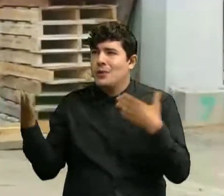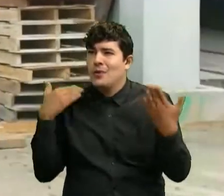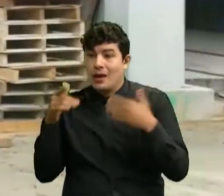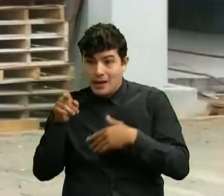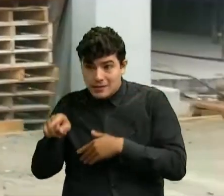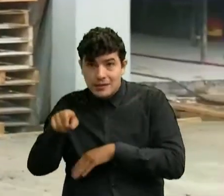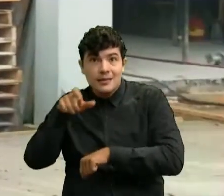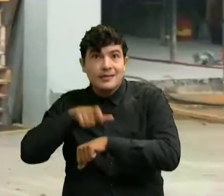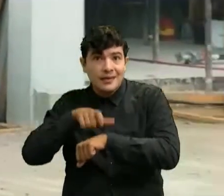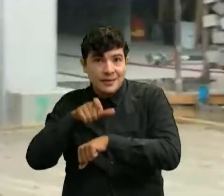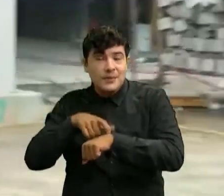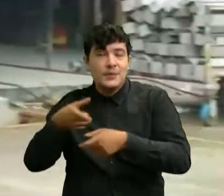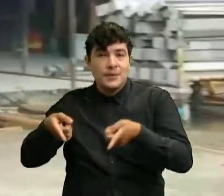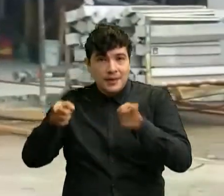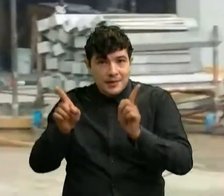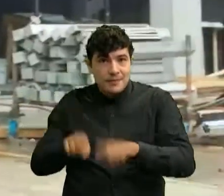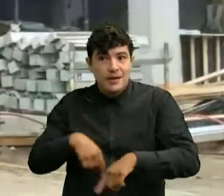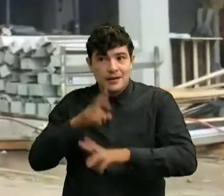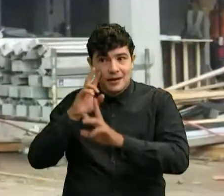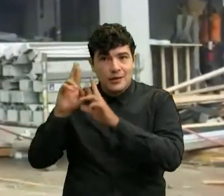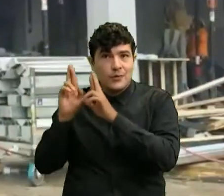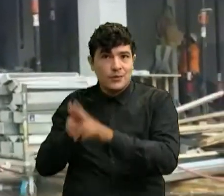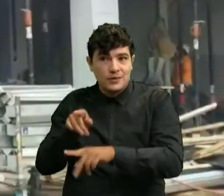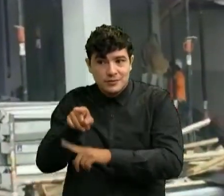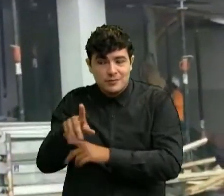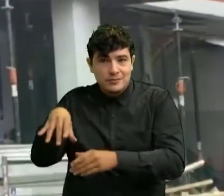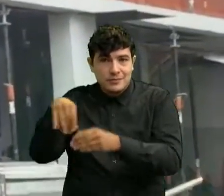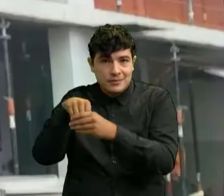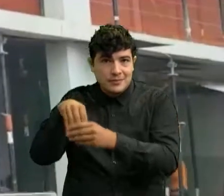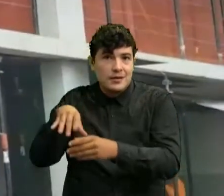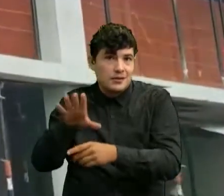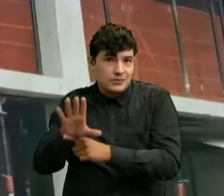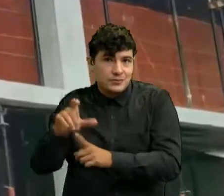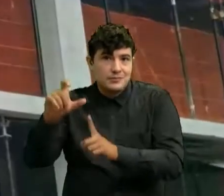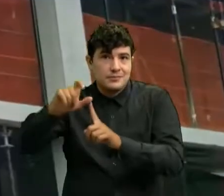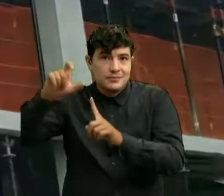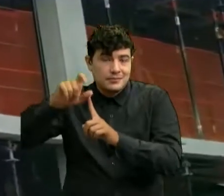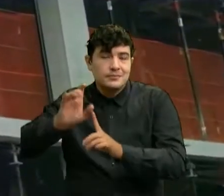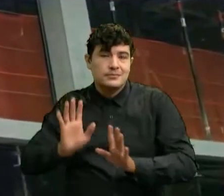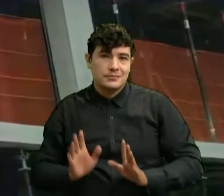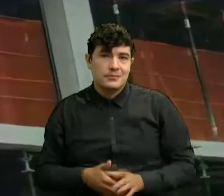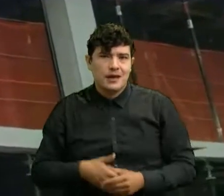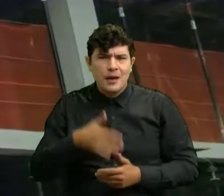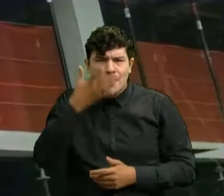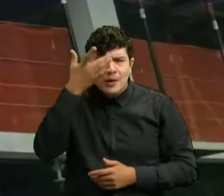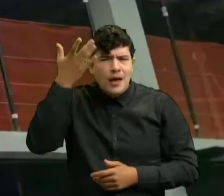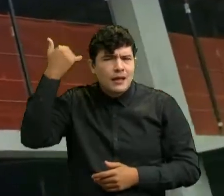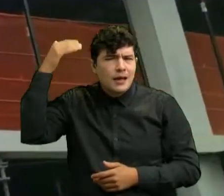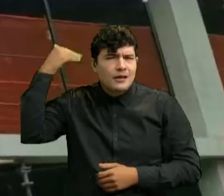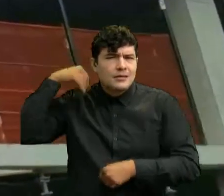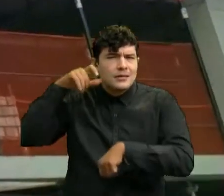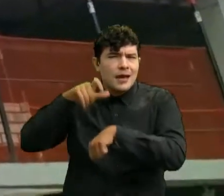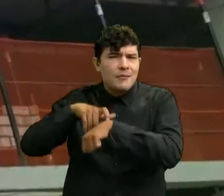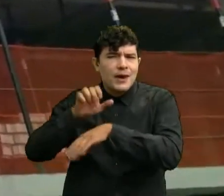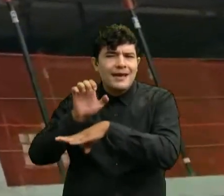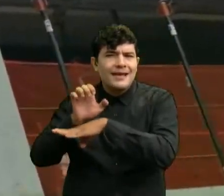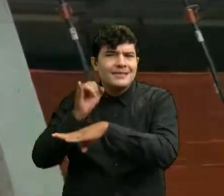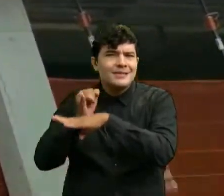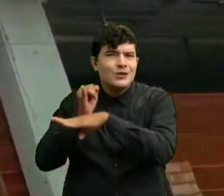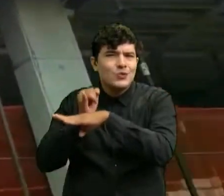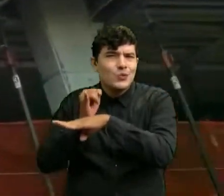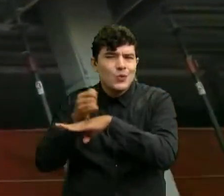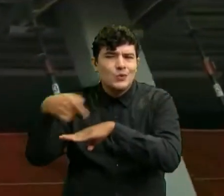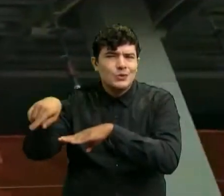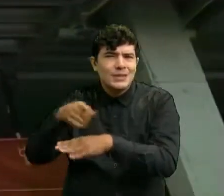tiempos se le tienen como si hubiese pertenecido al régimen de prima media, porque en esa época lo que tenía que ver con